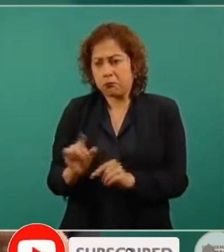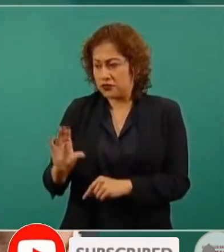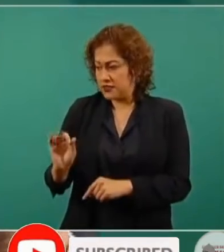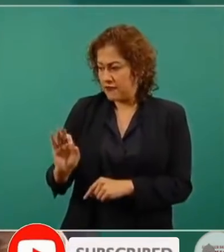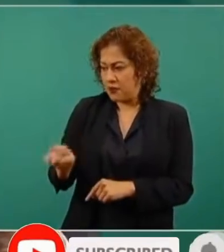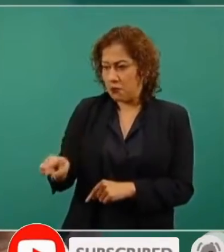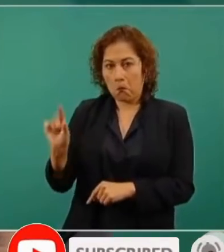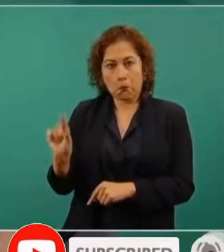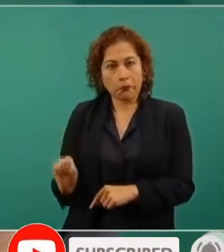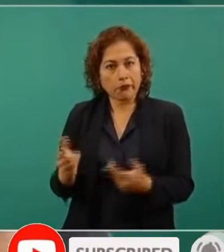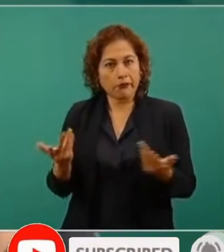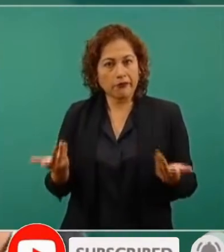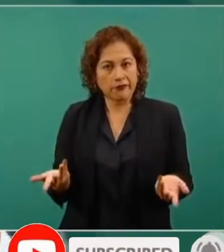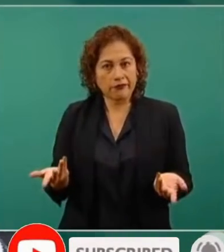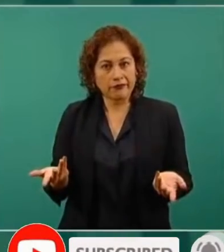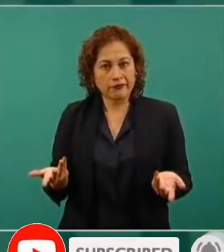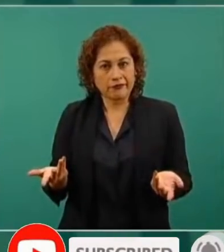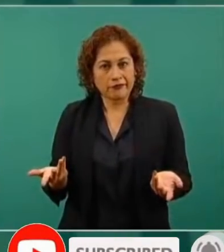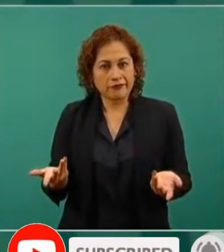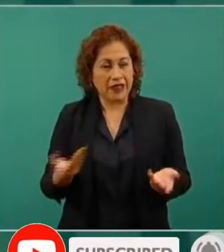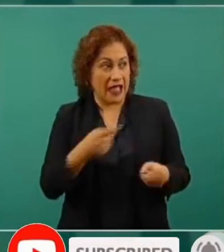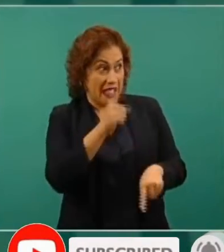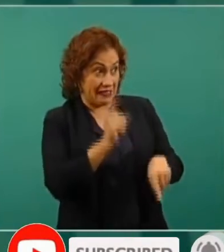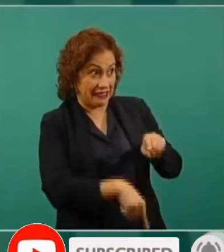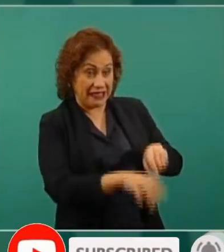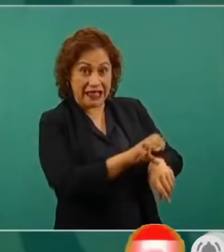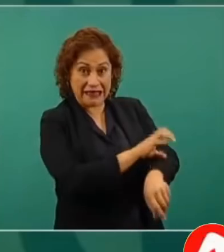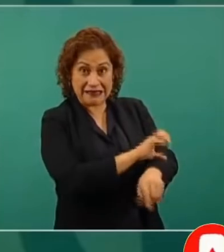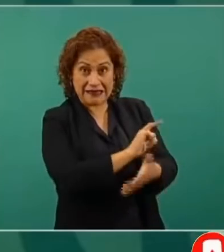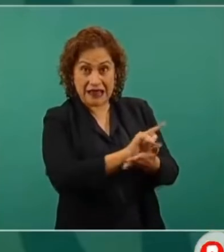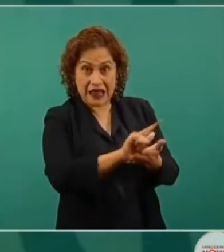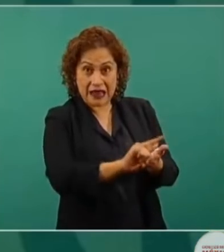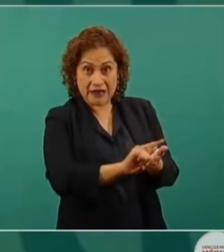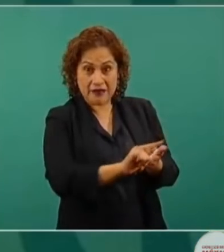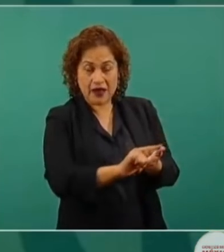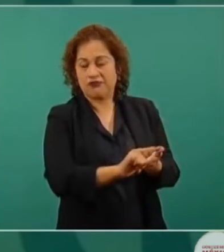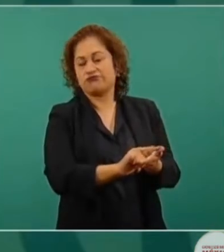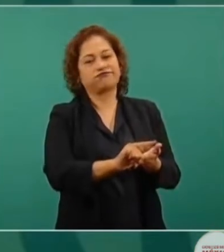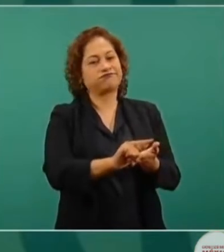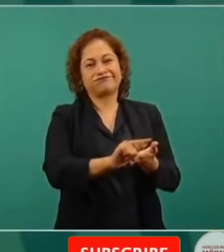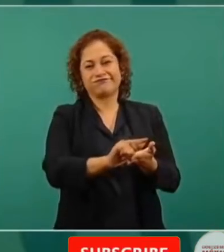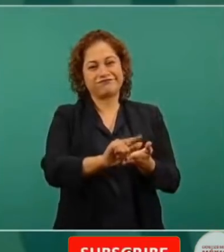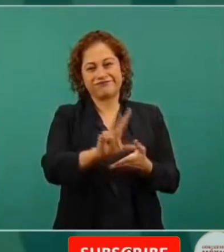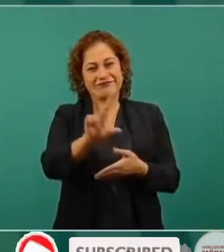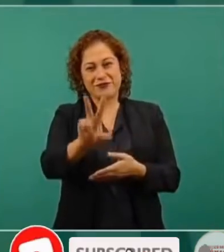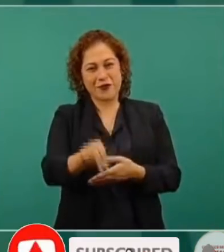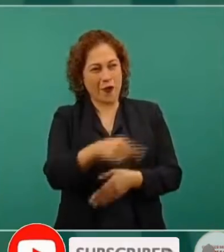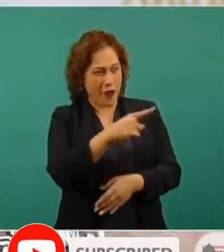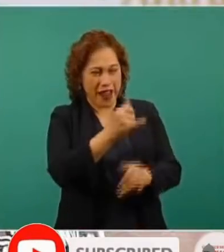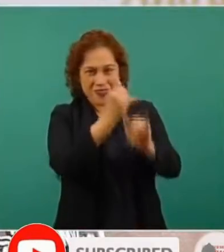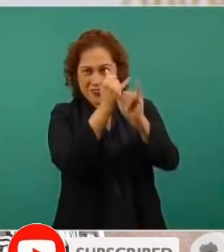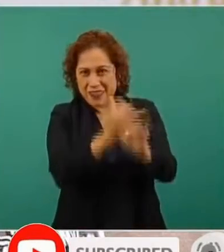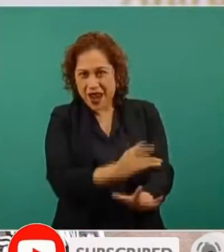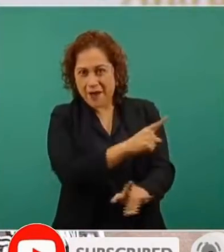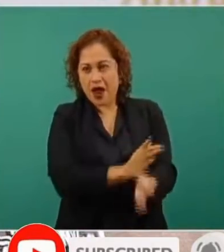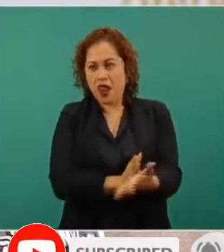combustóleo. Va a sustituir a las energías limpias, ¿verdad?, que están tramposamente metidas en primer lugar, porque con